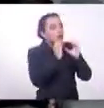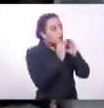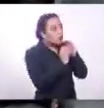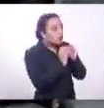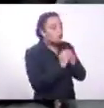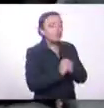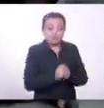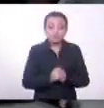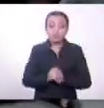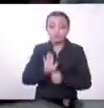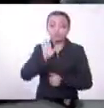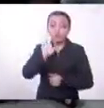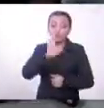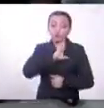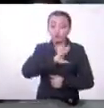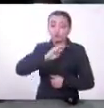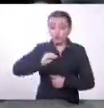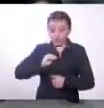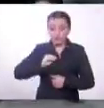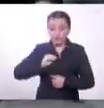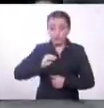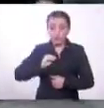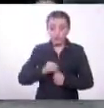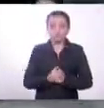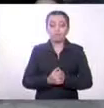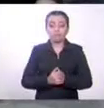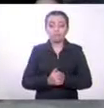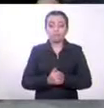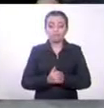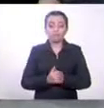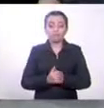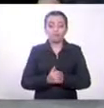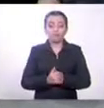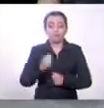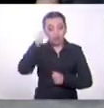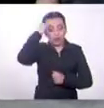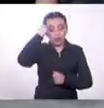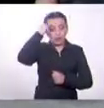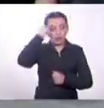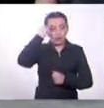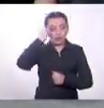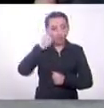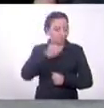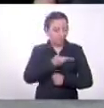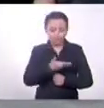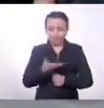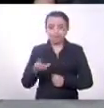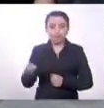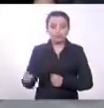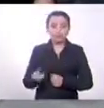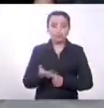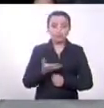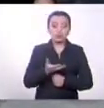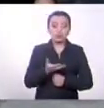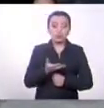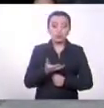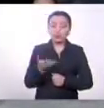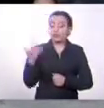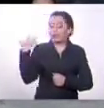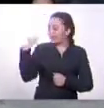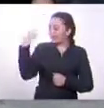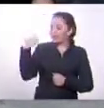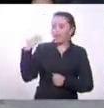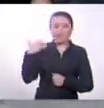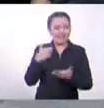con sus familias. Sí. Eso es importante y verán, aprenderán cosas nuevas y experimentarán también otras